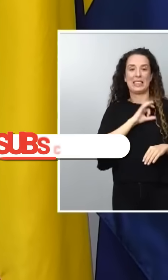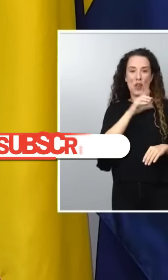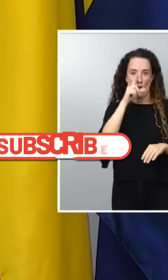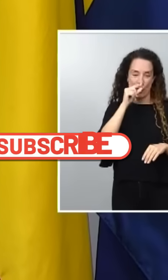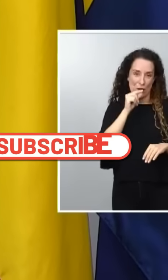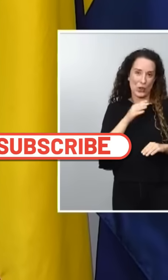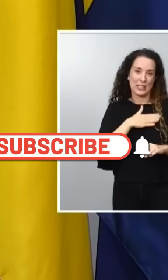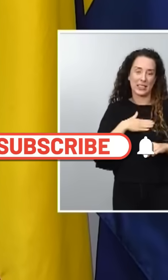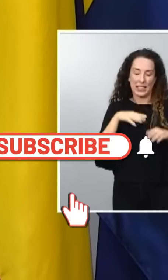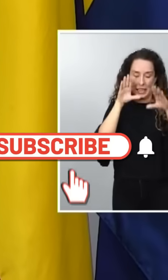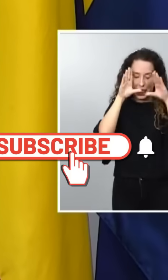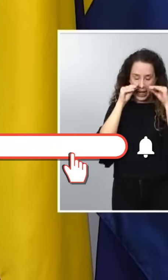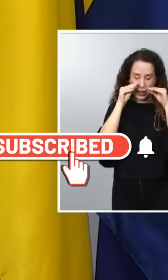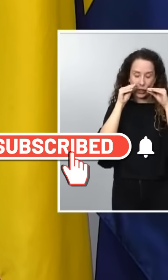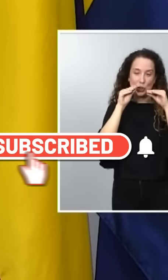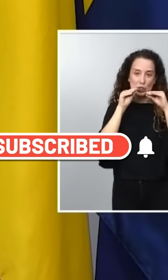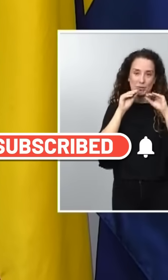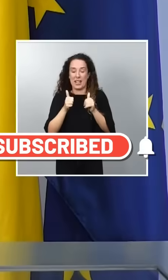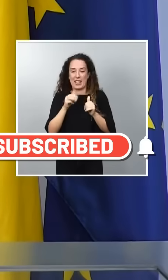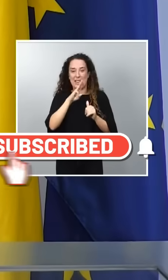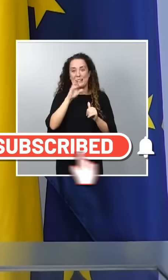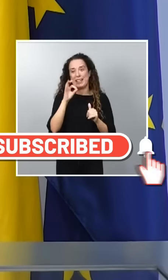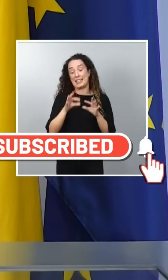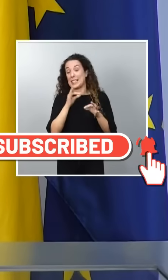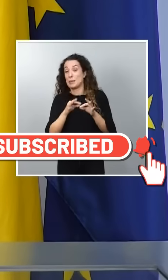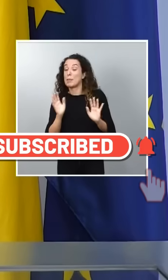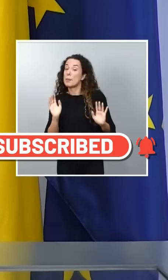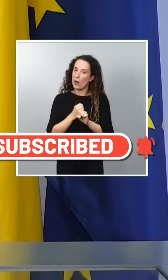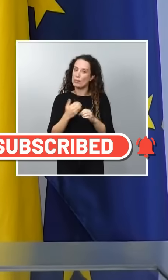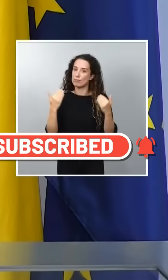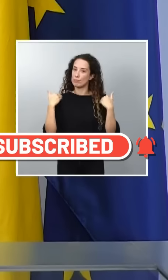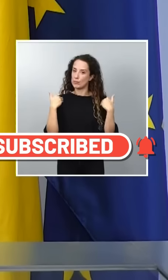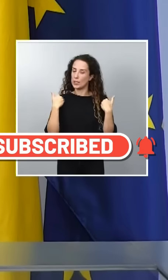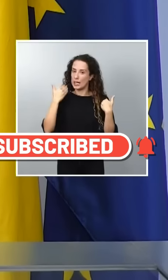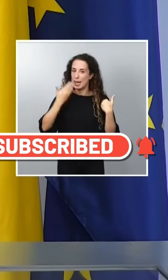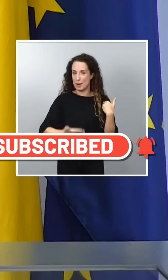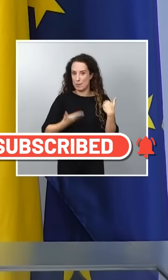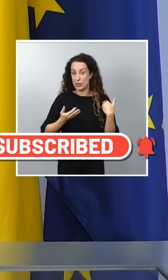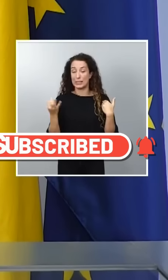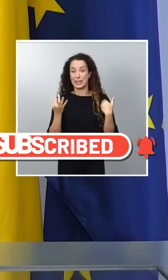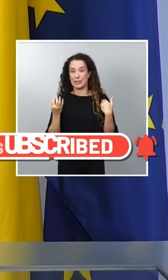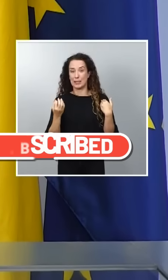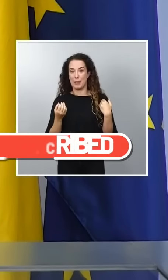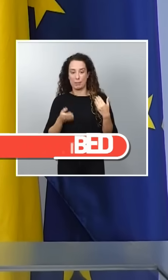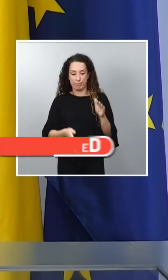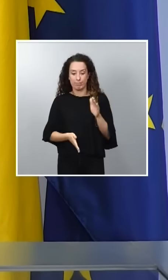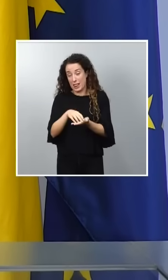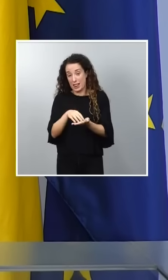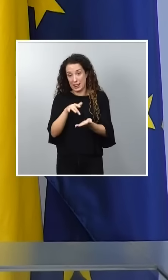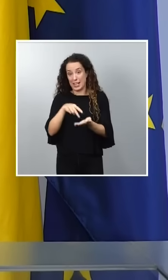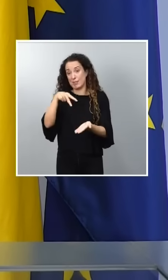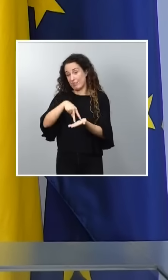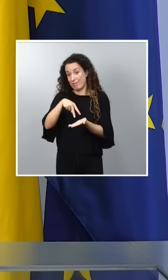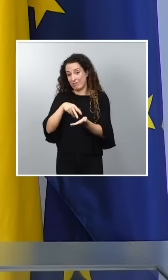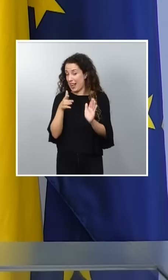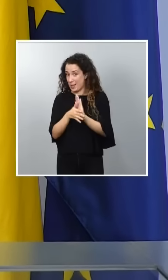los ojos y que amaneciera siendo 30 de septiembre. Pero tiene una encomienda importante, tiene que acudir a esa investidura, tiene que cumplir con